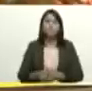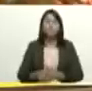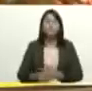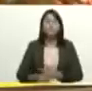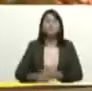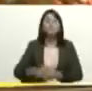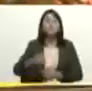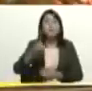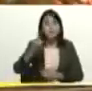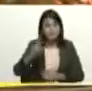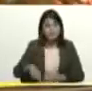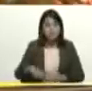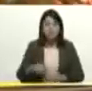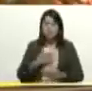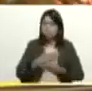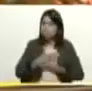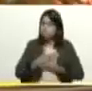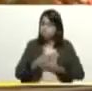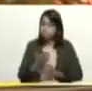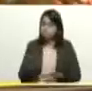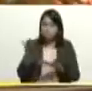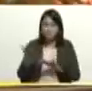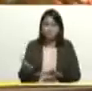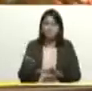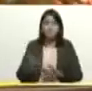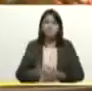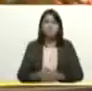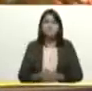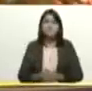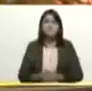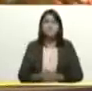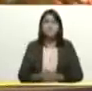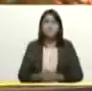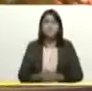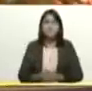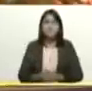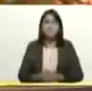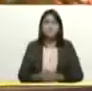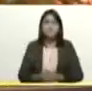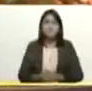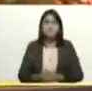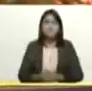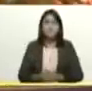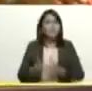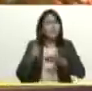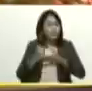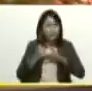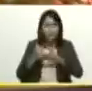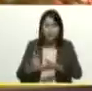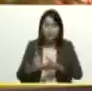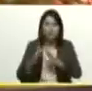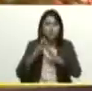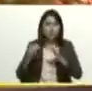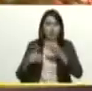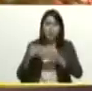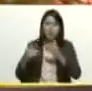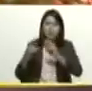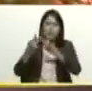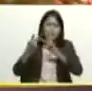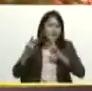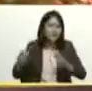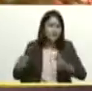disposición de tener la voluntad de cooperar en todas las